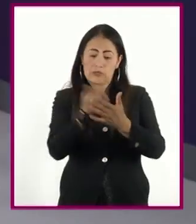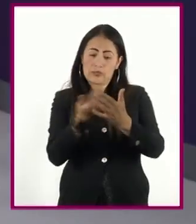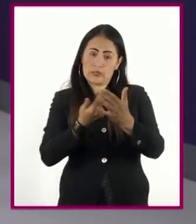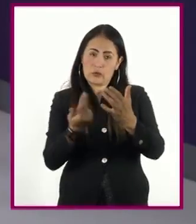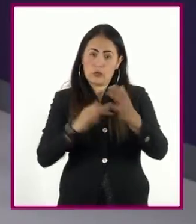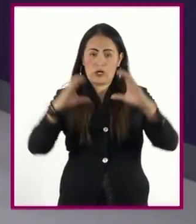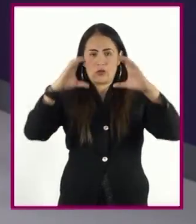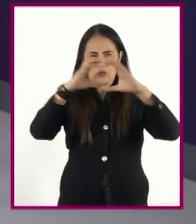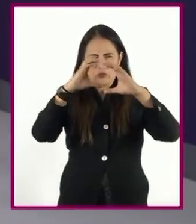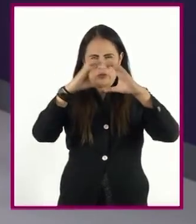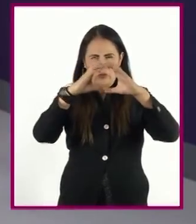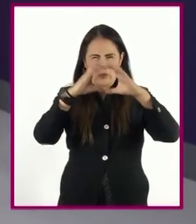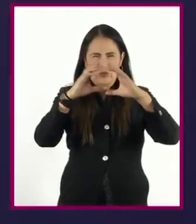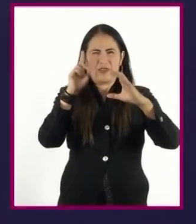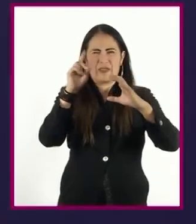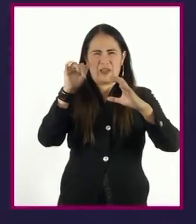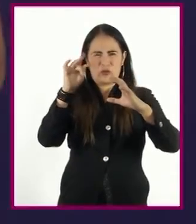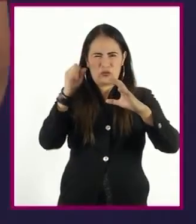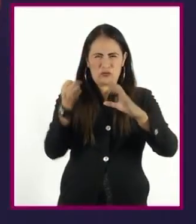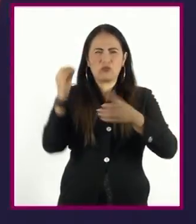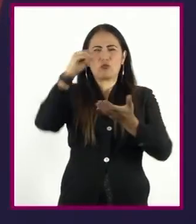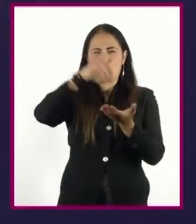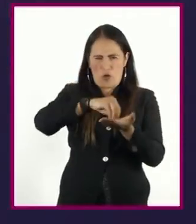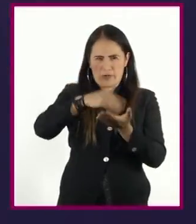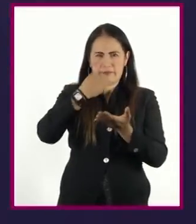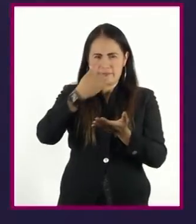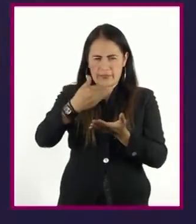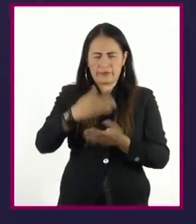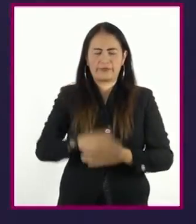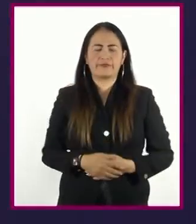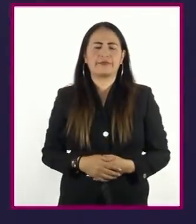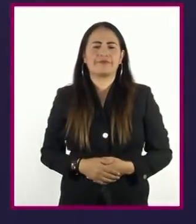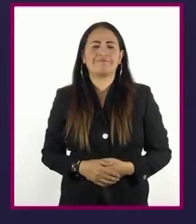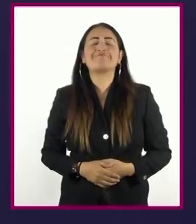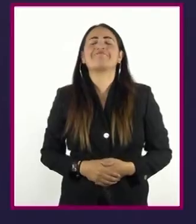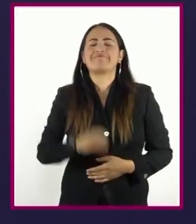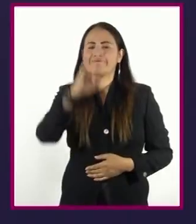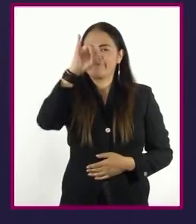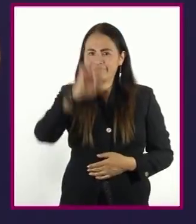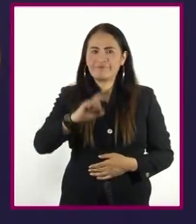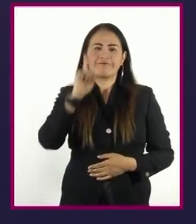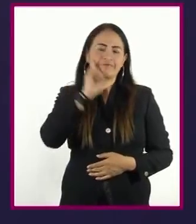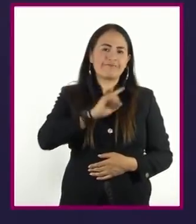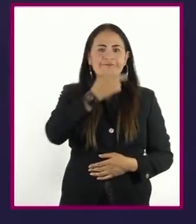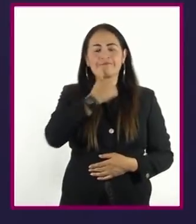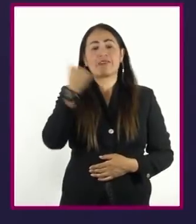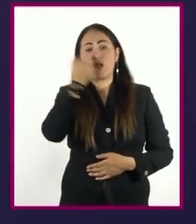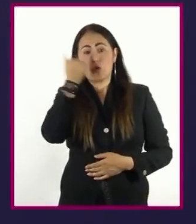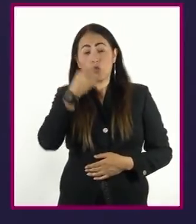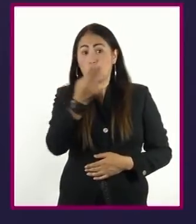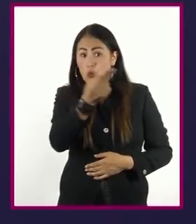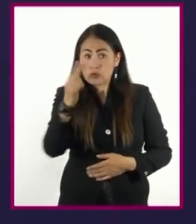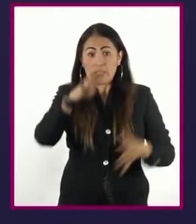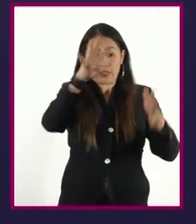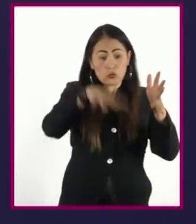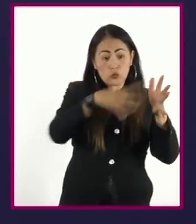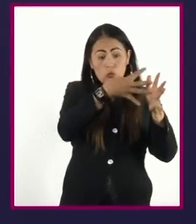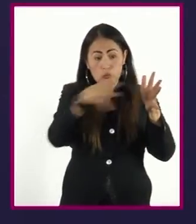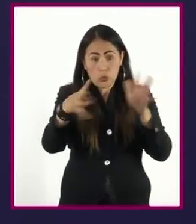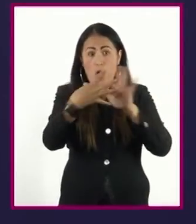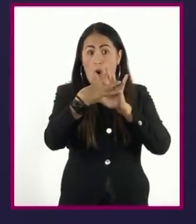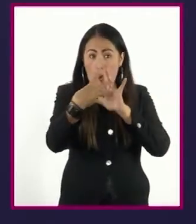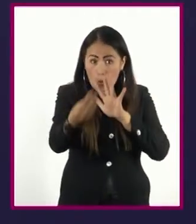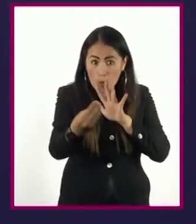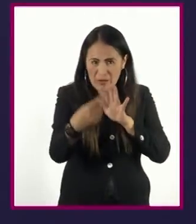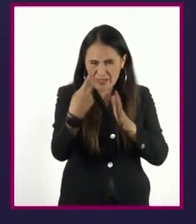los datos de nuestra gráfica. Perfecto, maestra. Alumnas y alumnos, si les es posible, copien la tabla en su cuaderno y